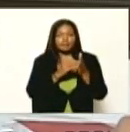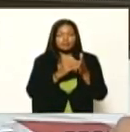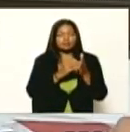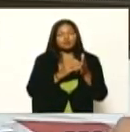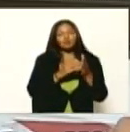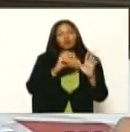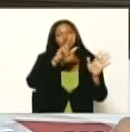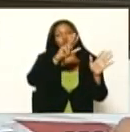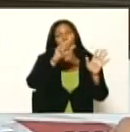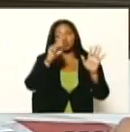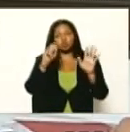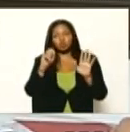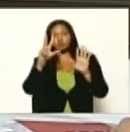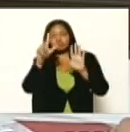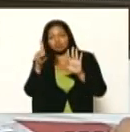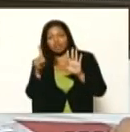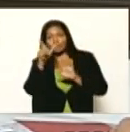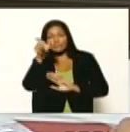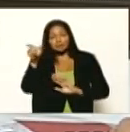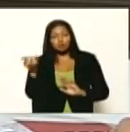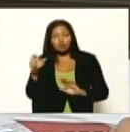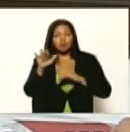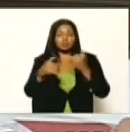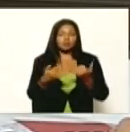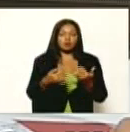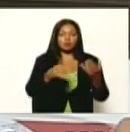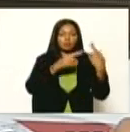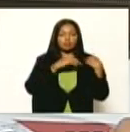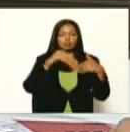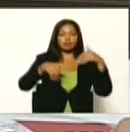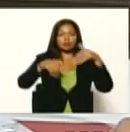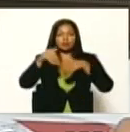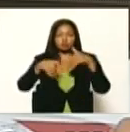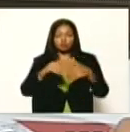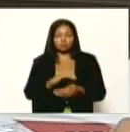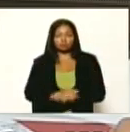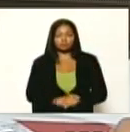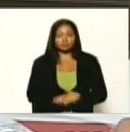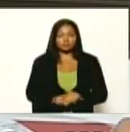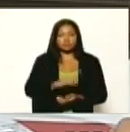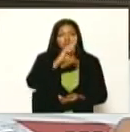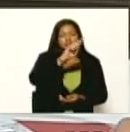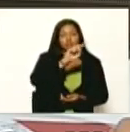183.806 candidatos y candidatas a los cargos de elección.